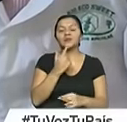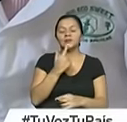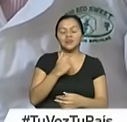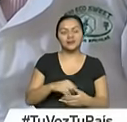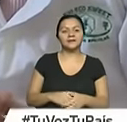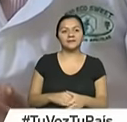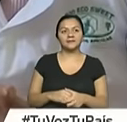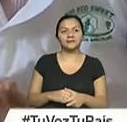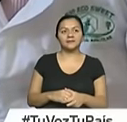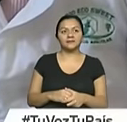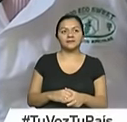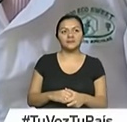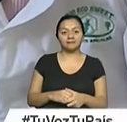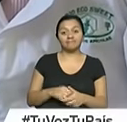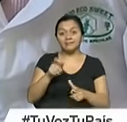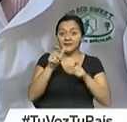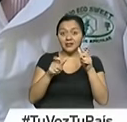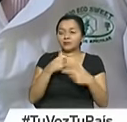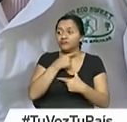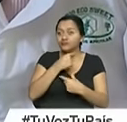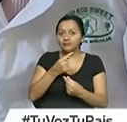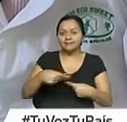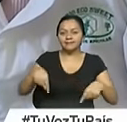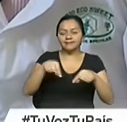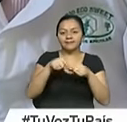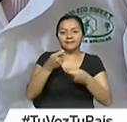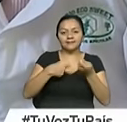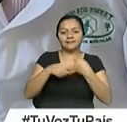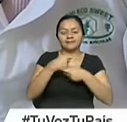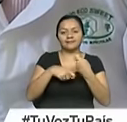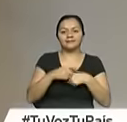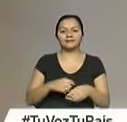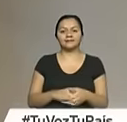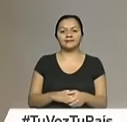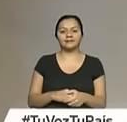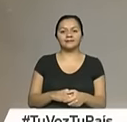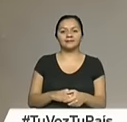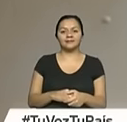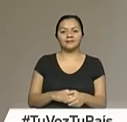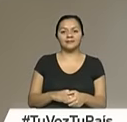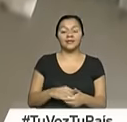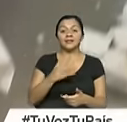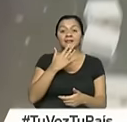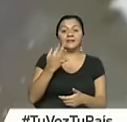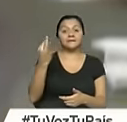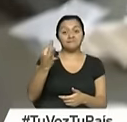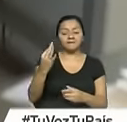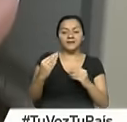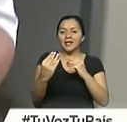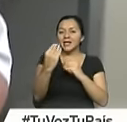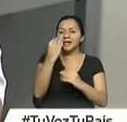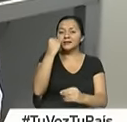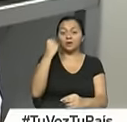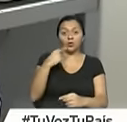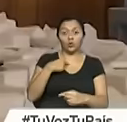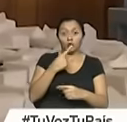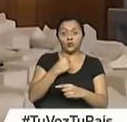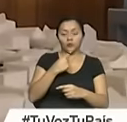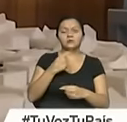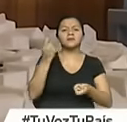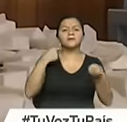producto que ha acogido bastante el mercado, le gusta a mucha gente. Estos deliciosos turrones inclusive